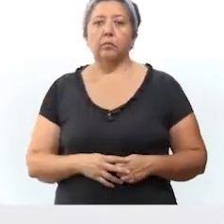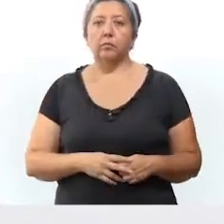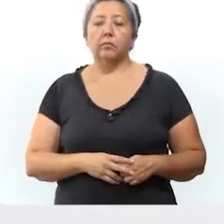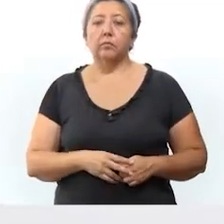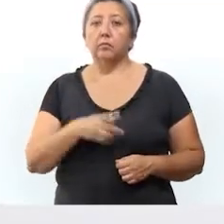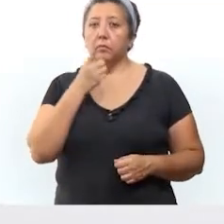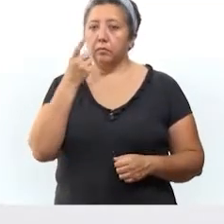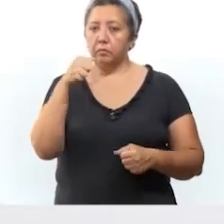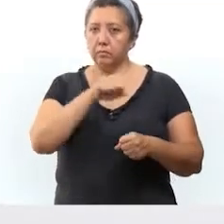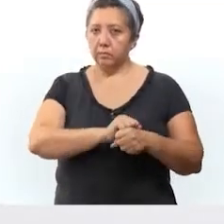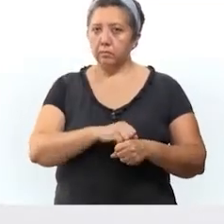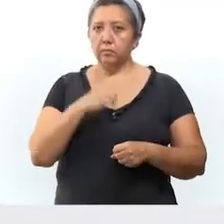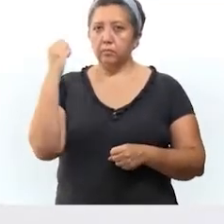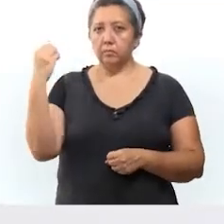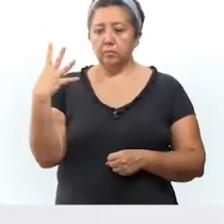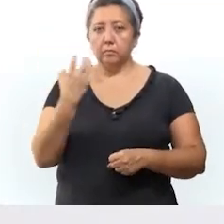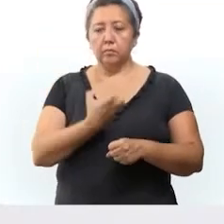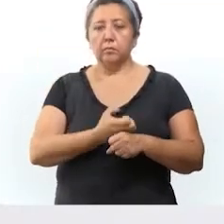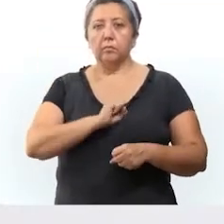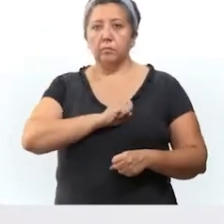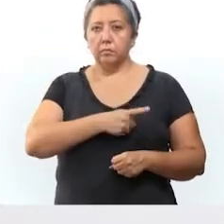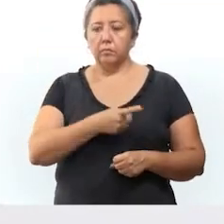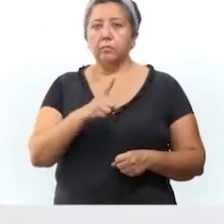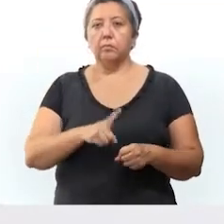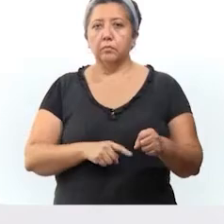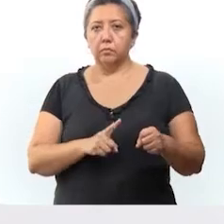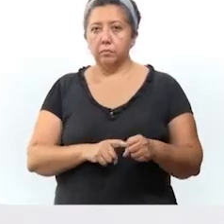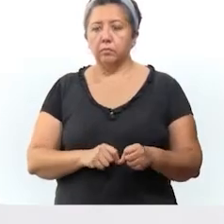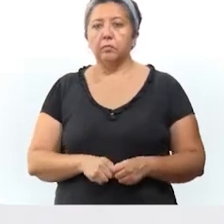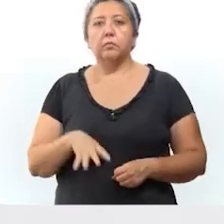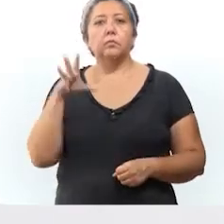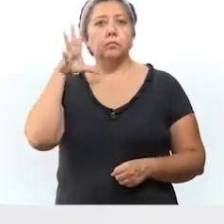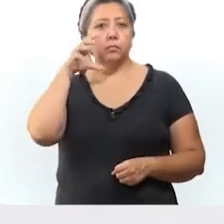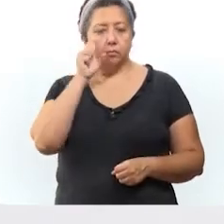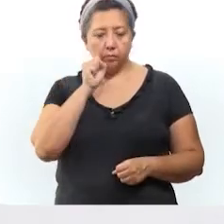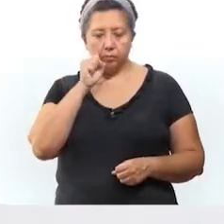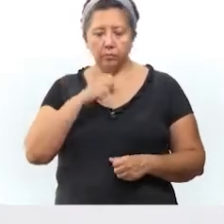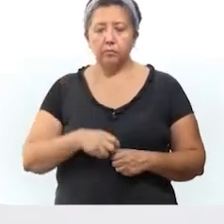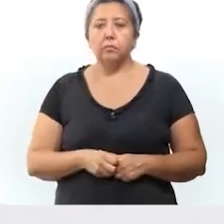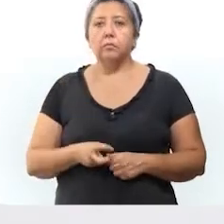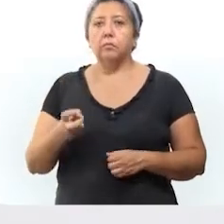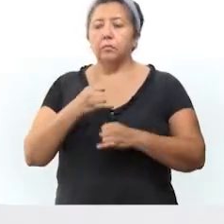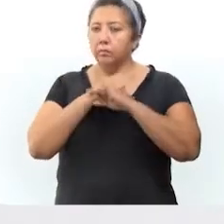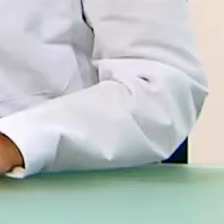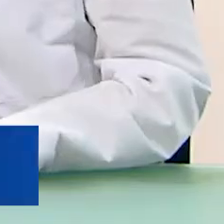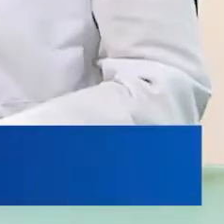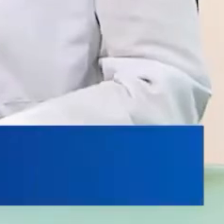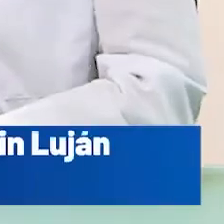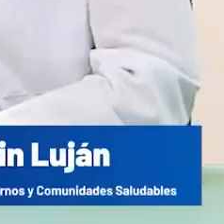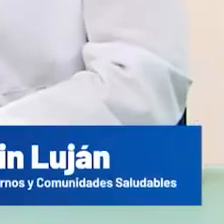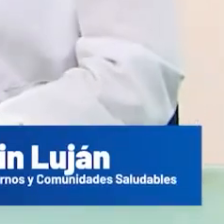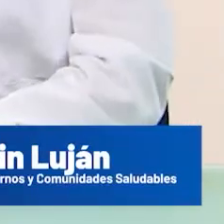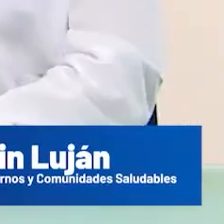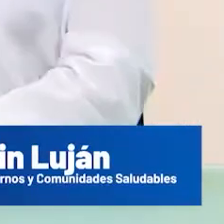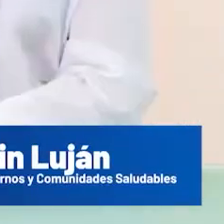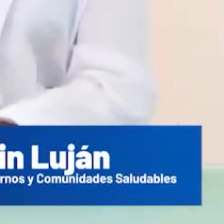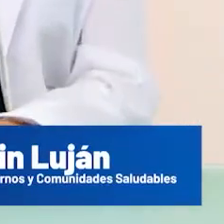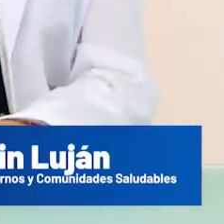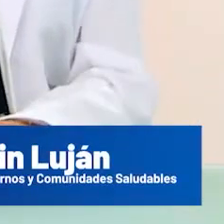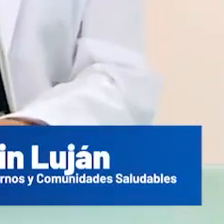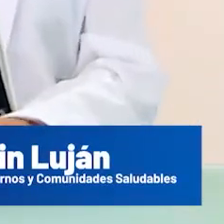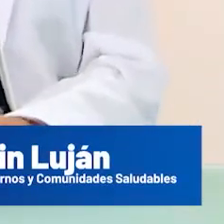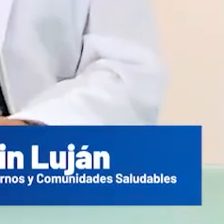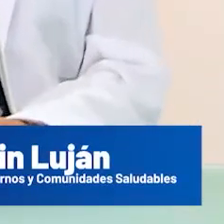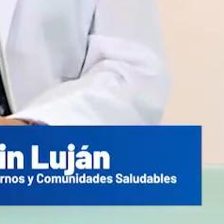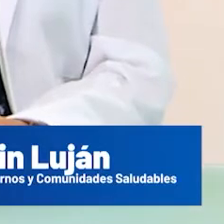años. Los indicadores semanales del Semáforo Estatal de Salud marcan color naranja. Este es el reporte del día de hoy, doctor. Gracias.